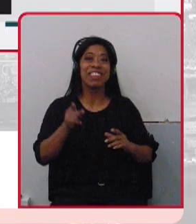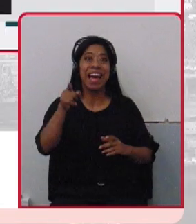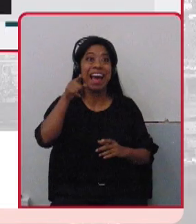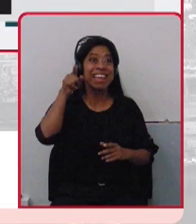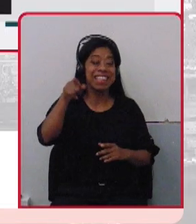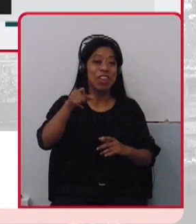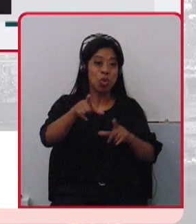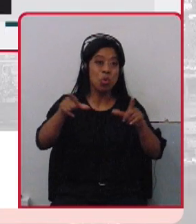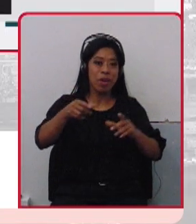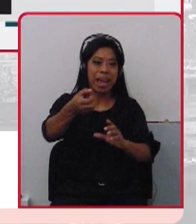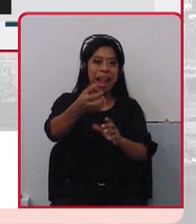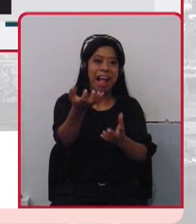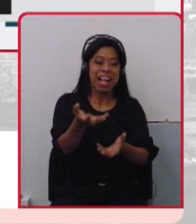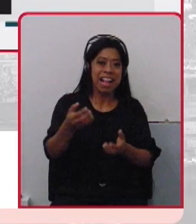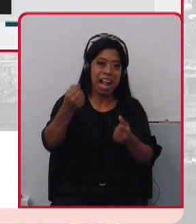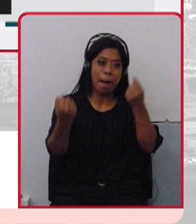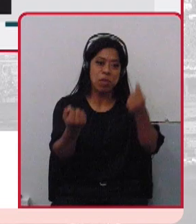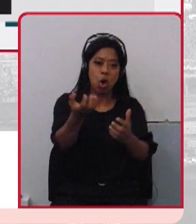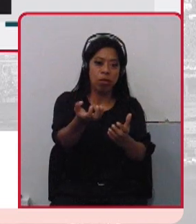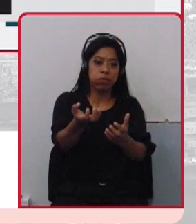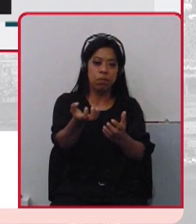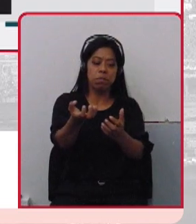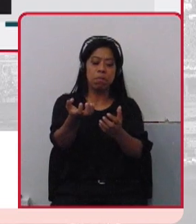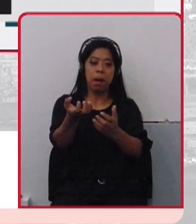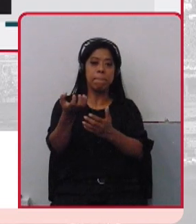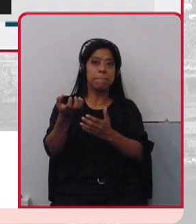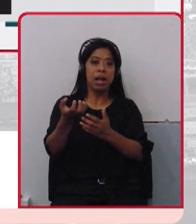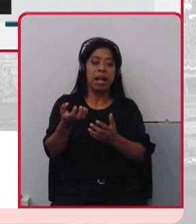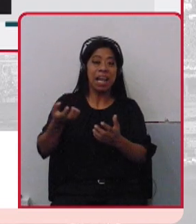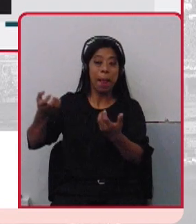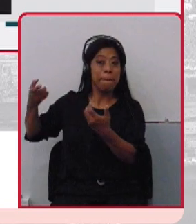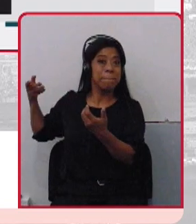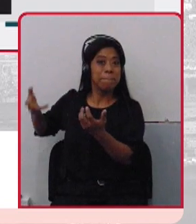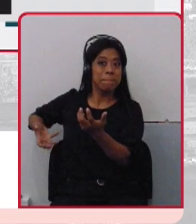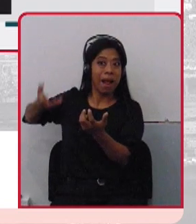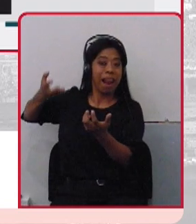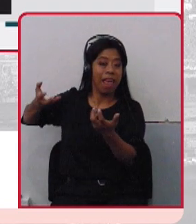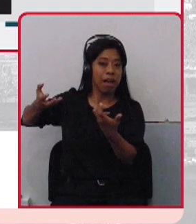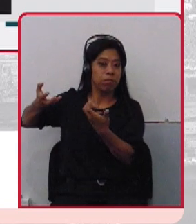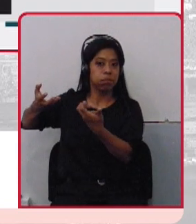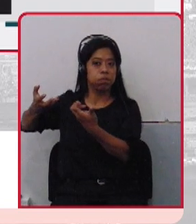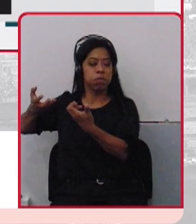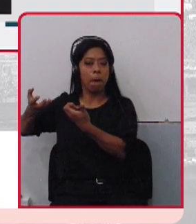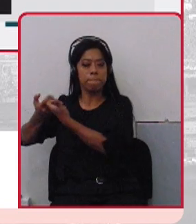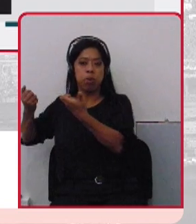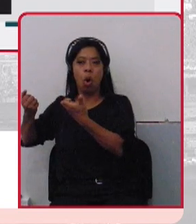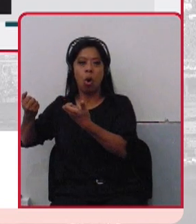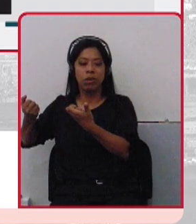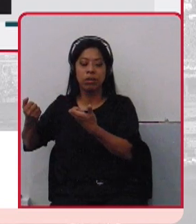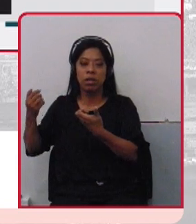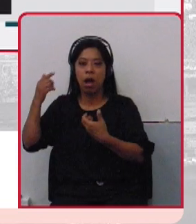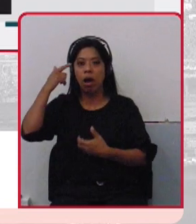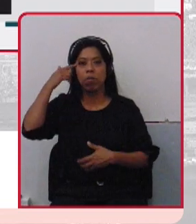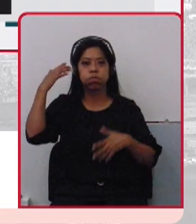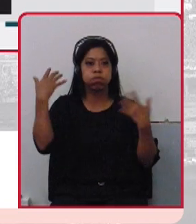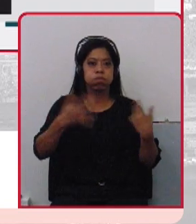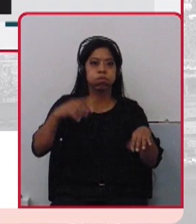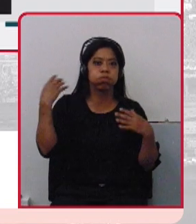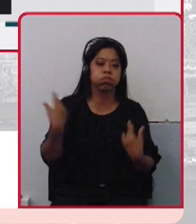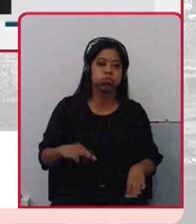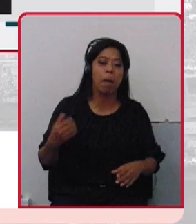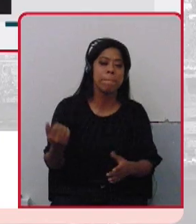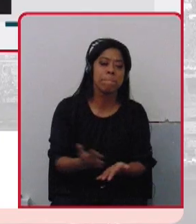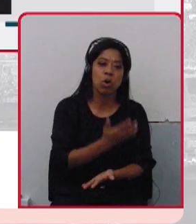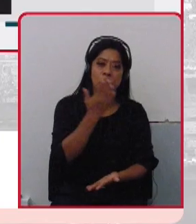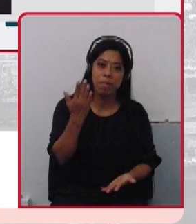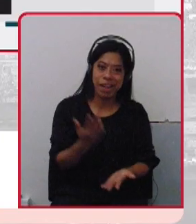camión que estaba retrocediendo en el frente de minado colisiona con la pala y no sabes todo el problema que se generó. Paró